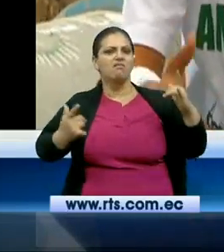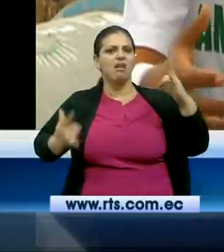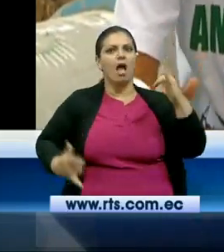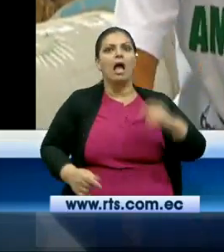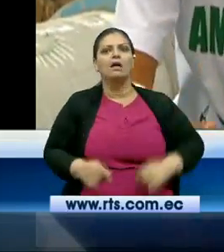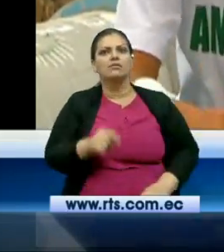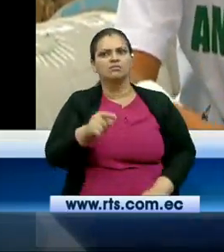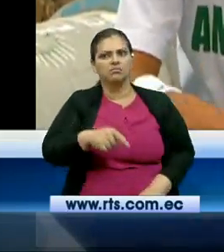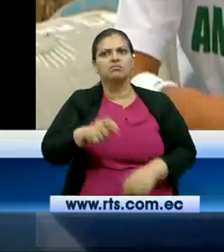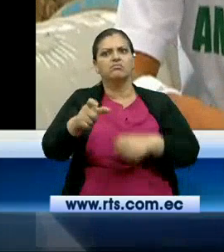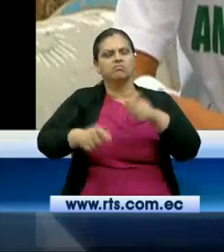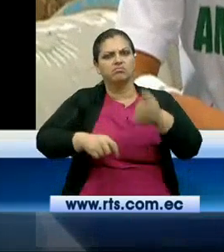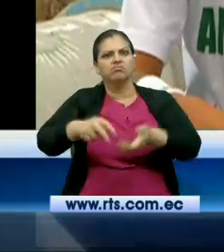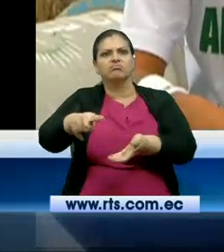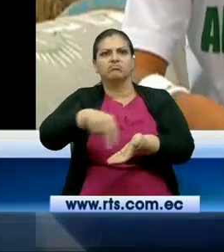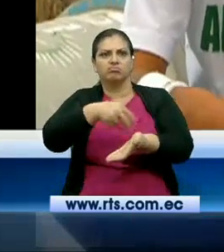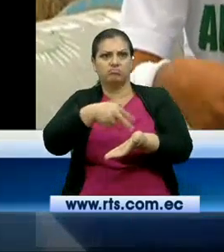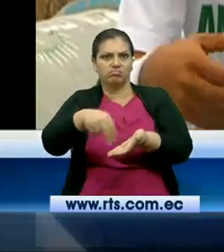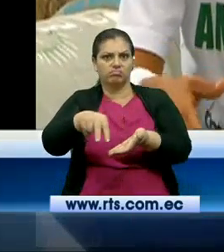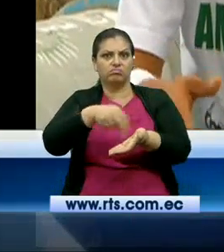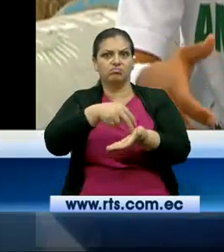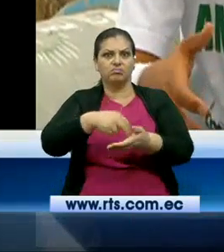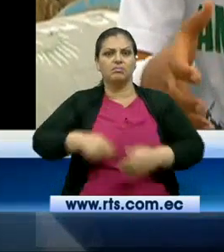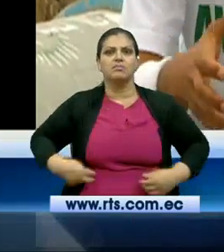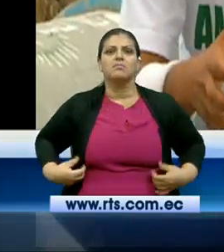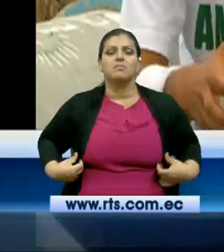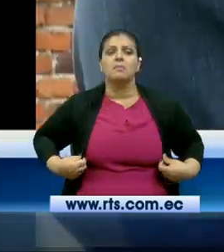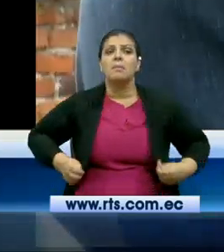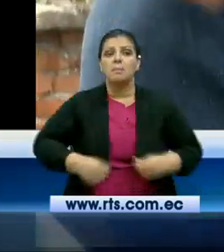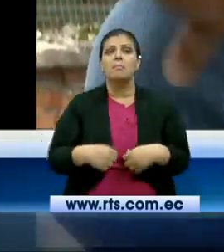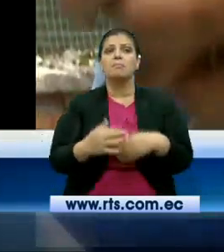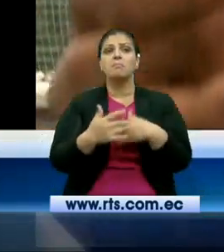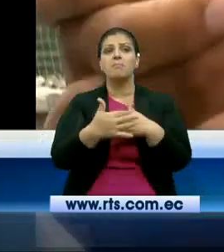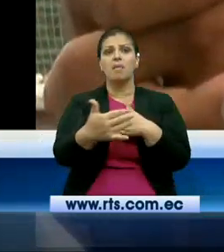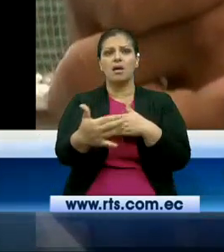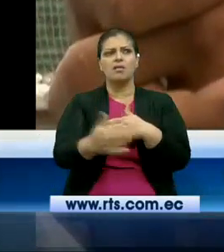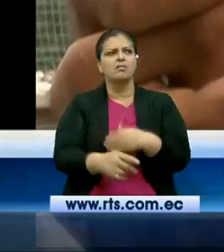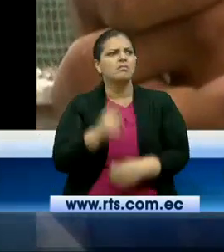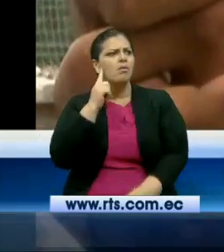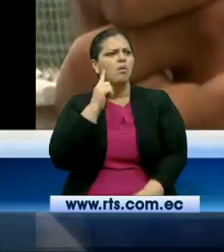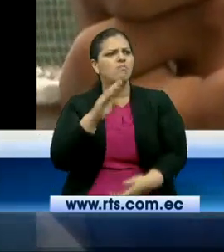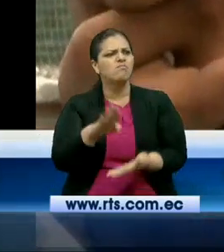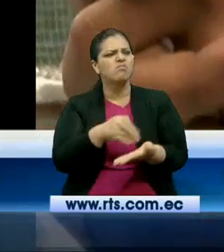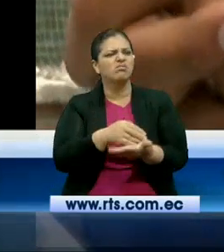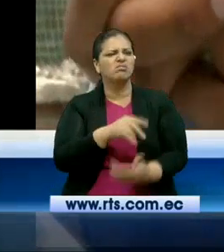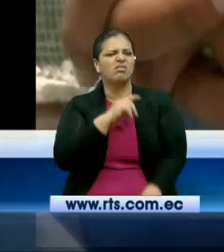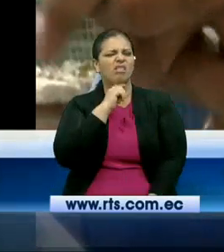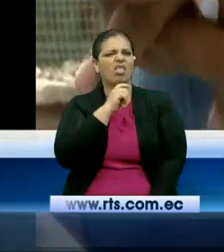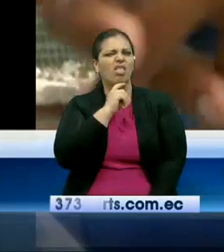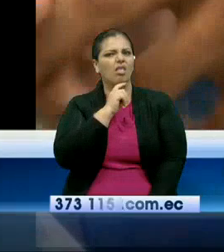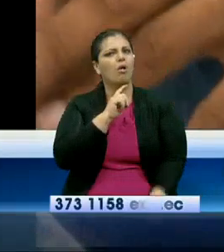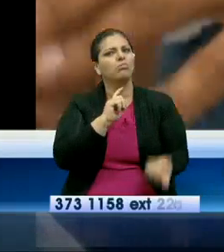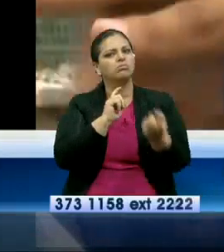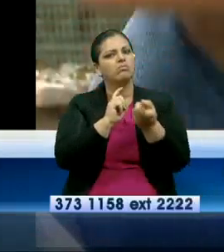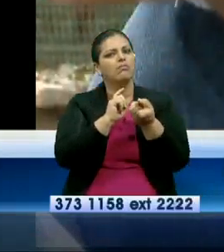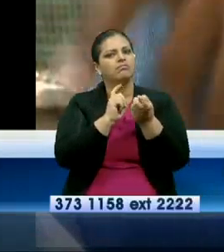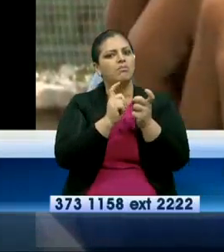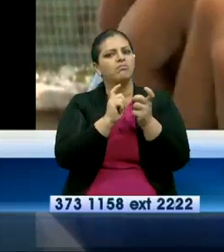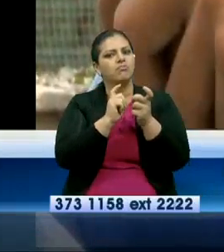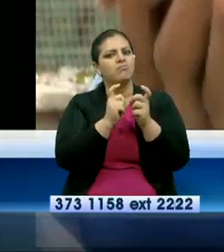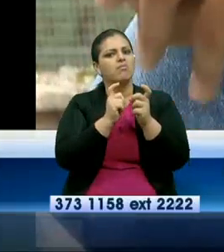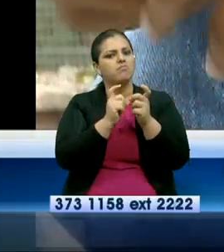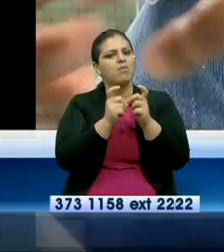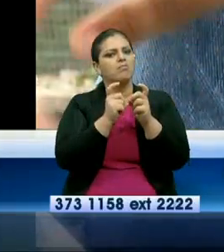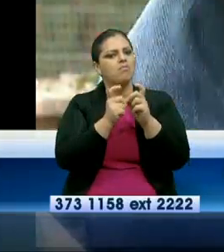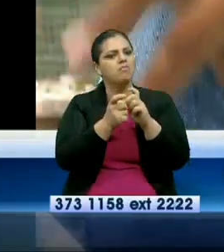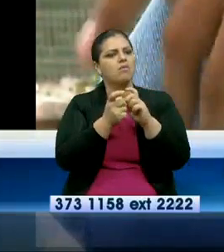con el tiempo nosotros tratamos de modernizar igual nuestra música, no modernizar se podría decir, más bien cambiar, llegar más a la conciencia